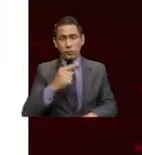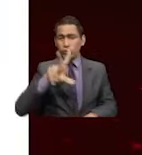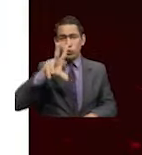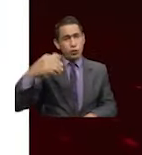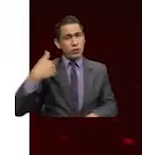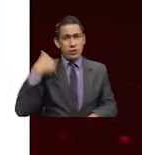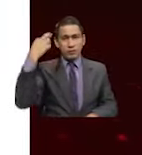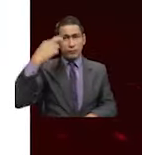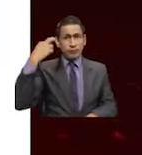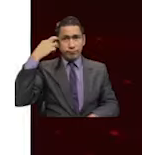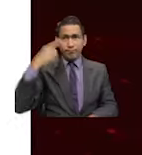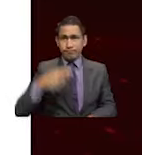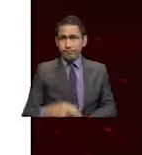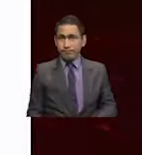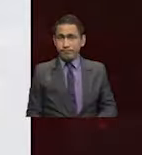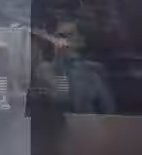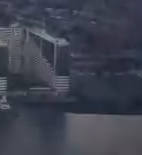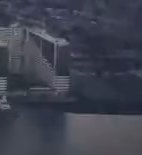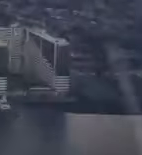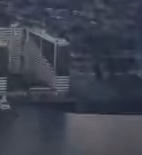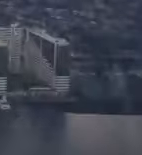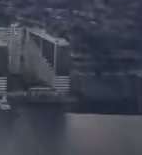recurso.